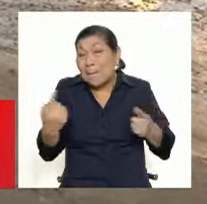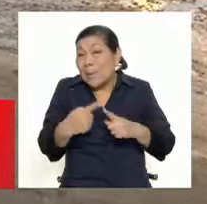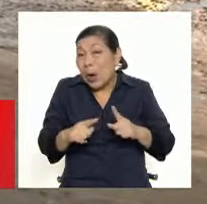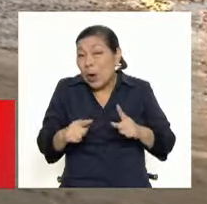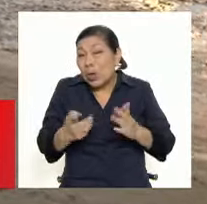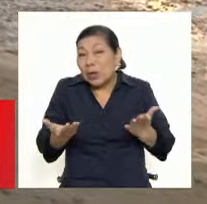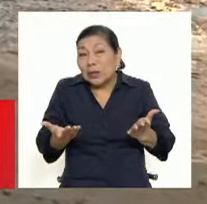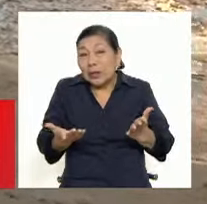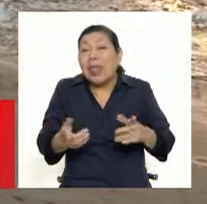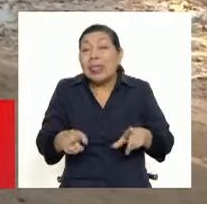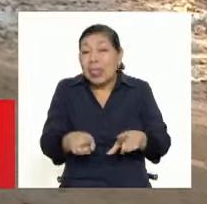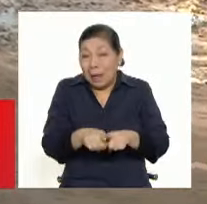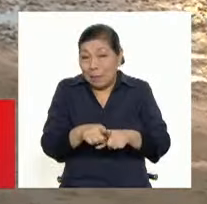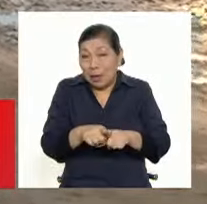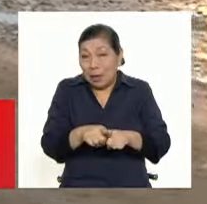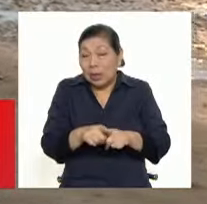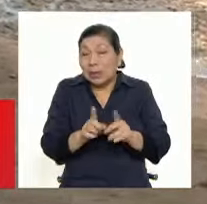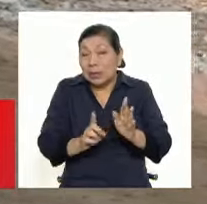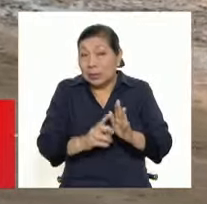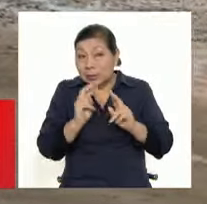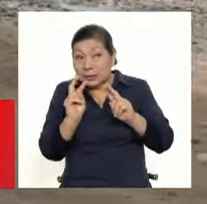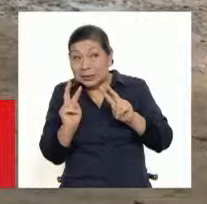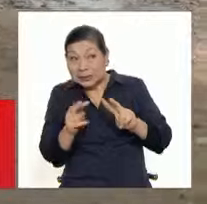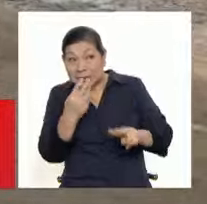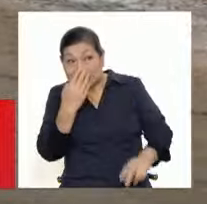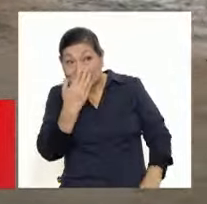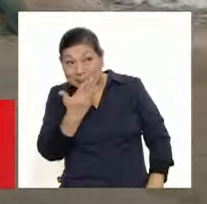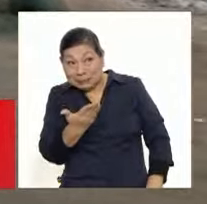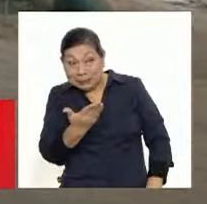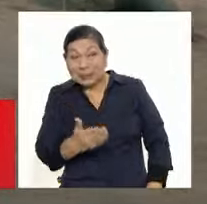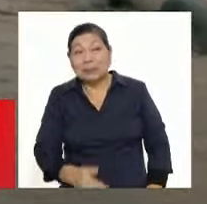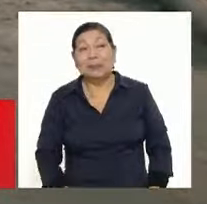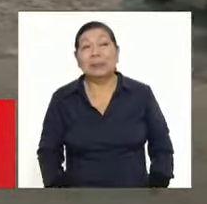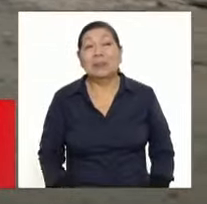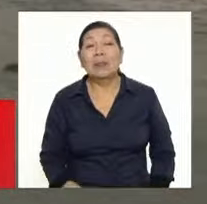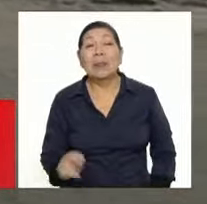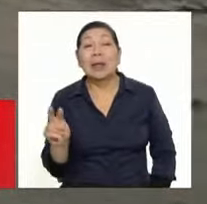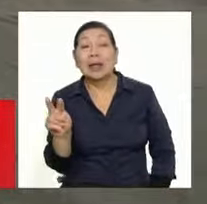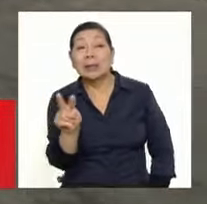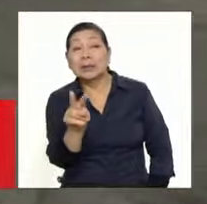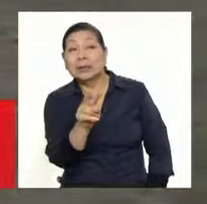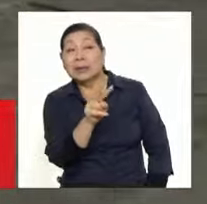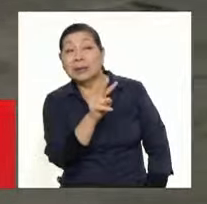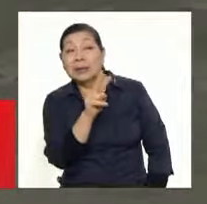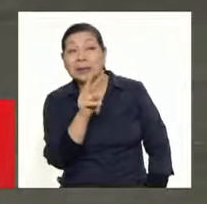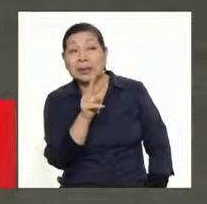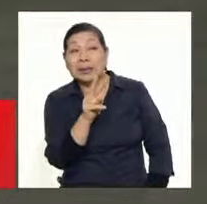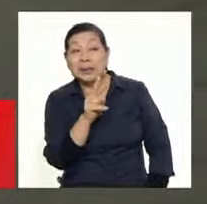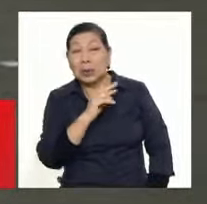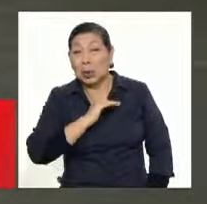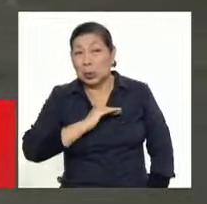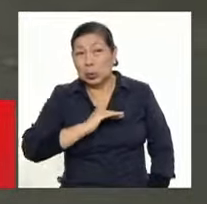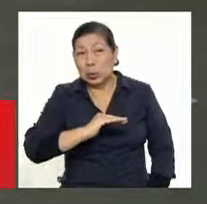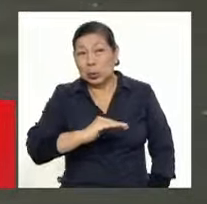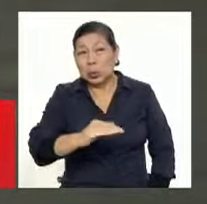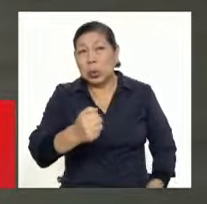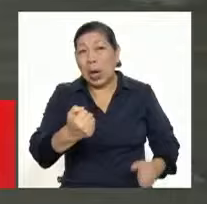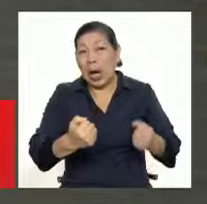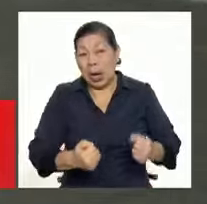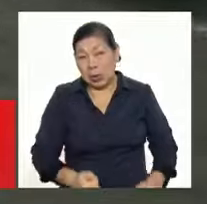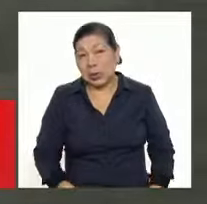de sur a norte, sino que vamos a pedirle a nuestro camarógrafo, a Henry Coronado, mientras seguimos realizando tomas de apoyo del pase de